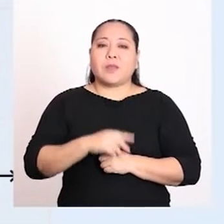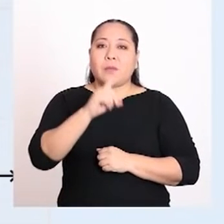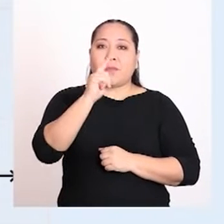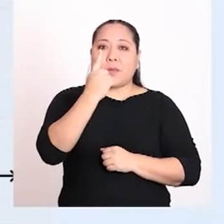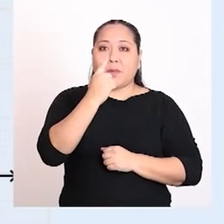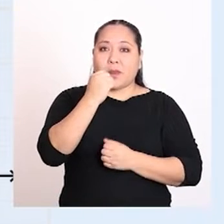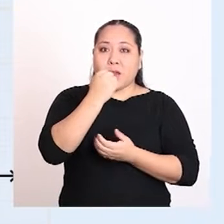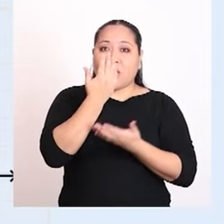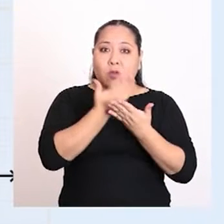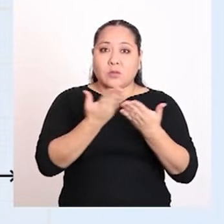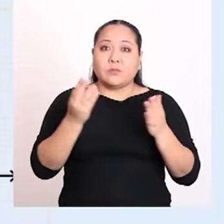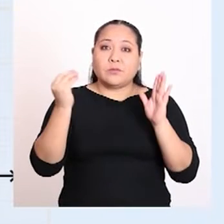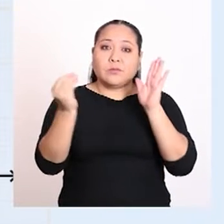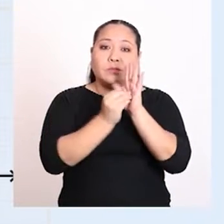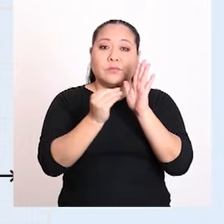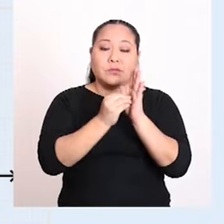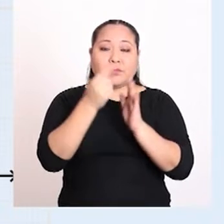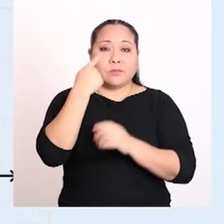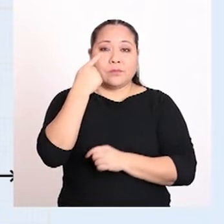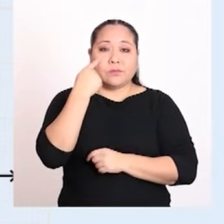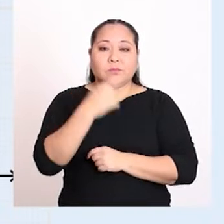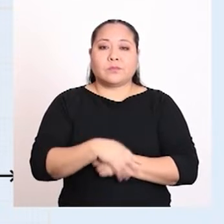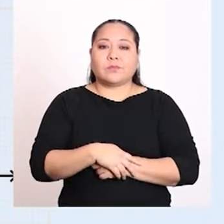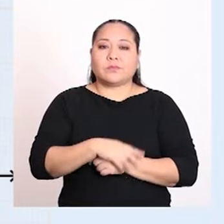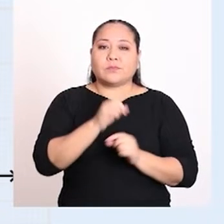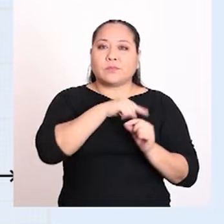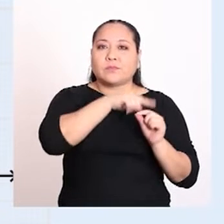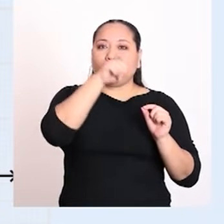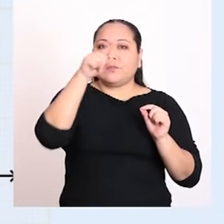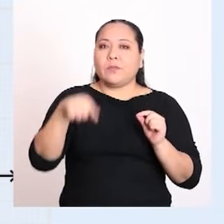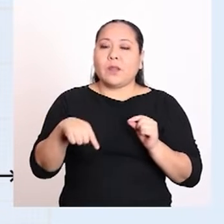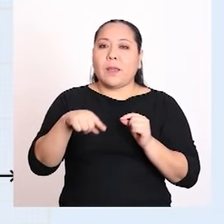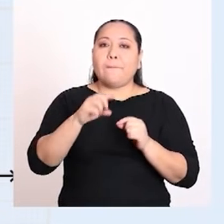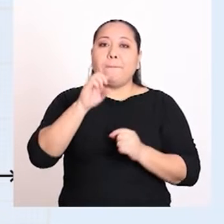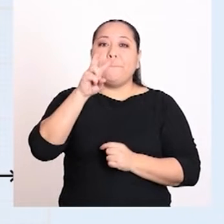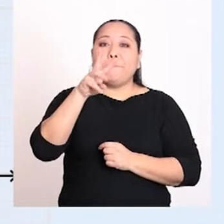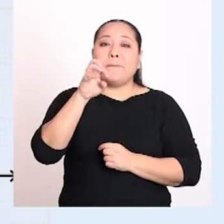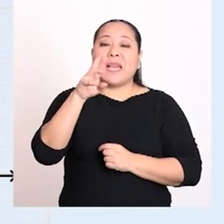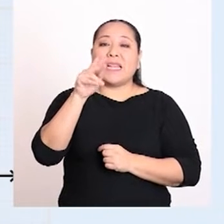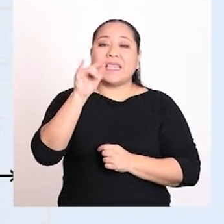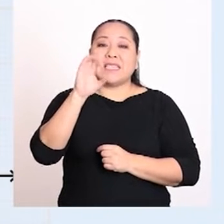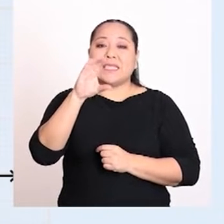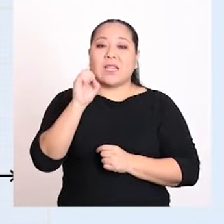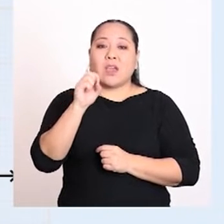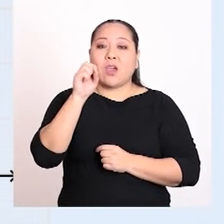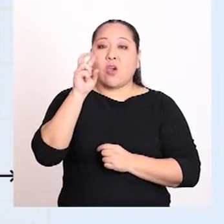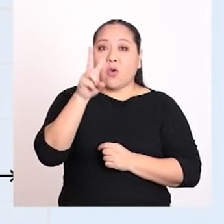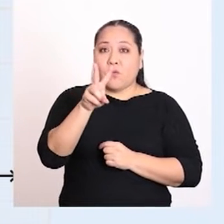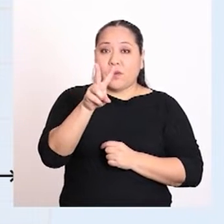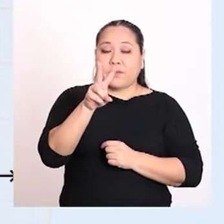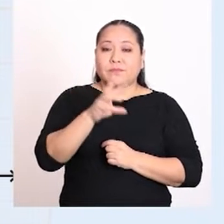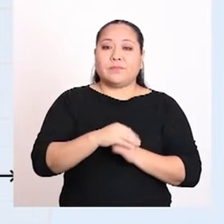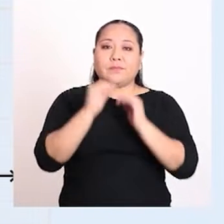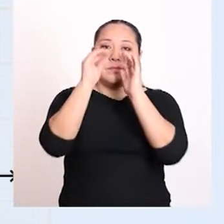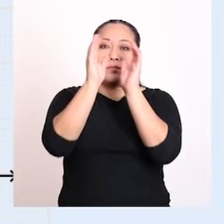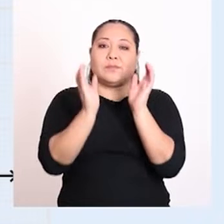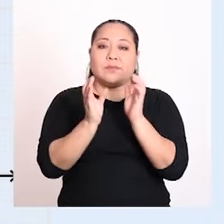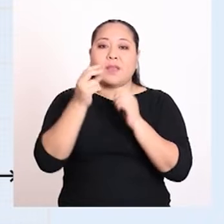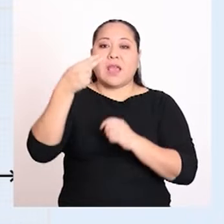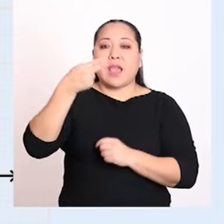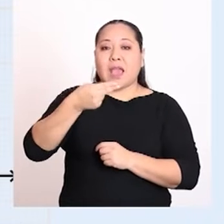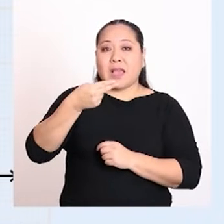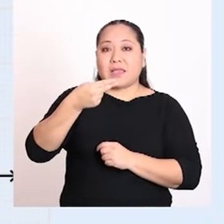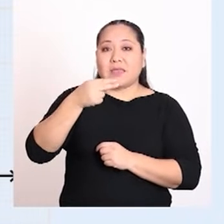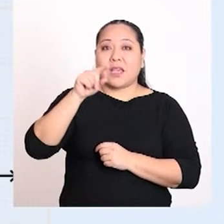primer elemento que vamos a conocer es el vértice V, el cual está representado por las coordenadas